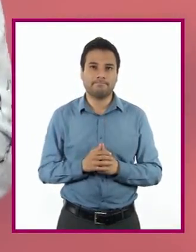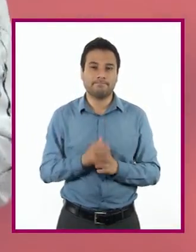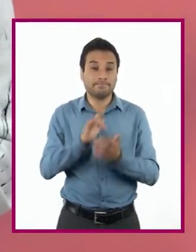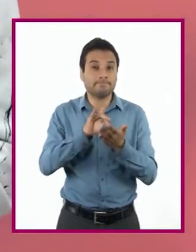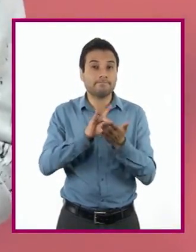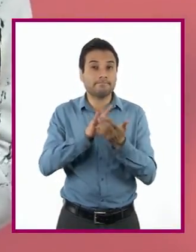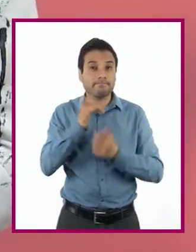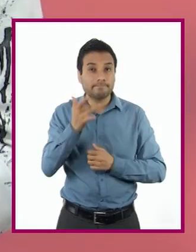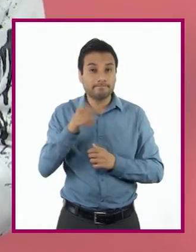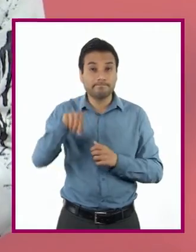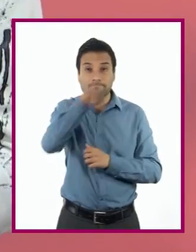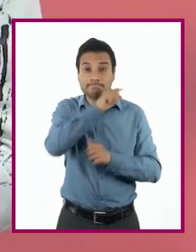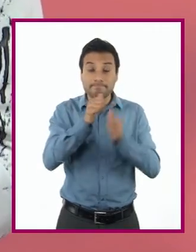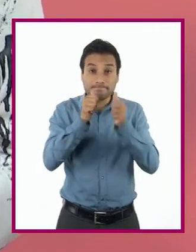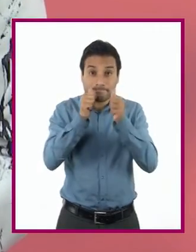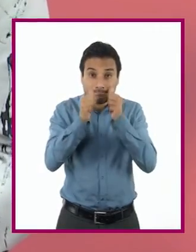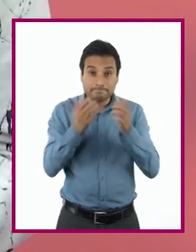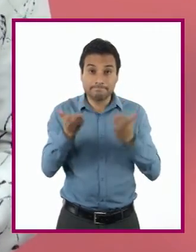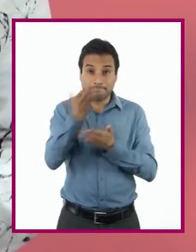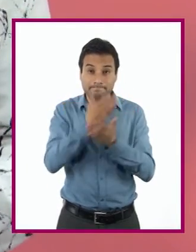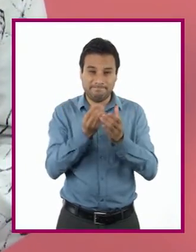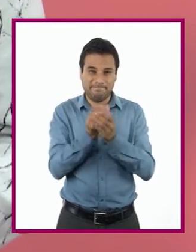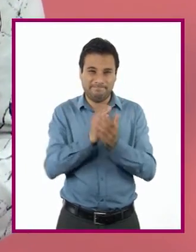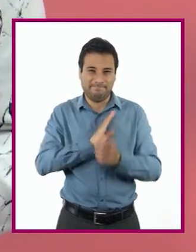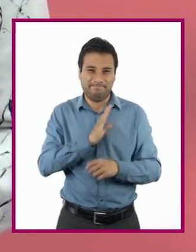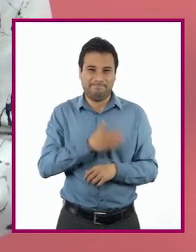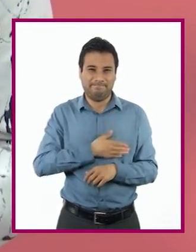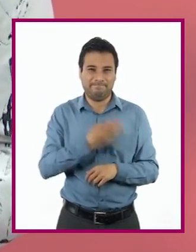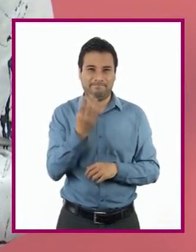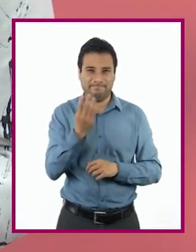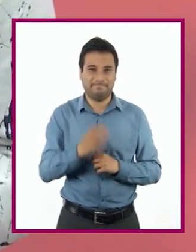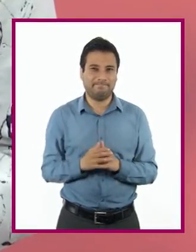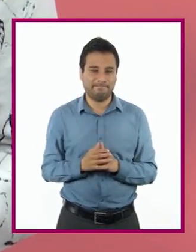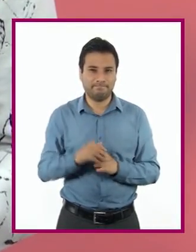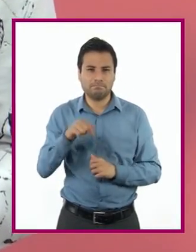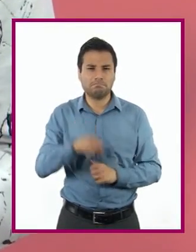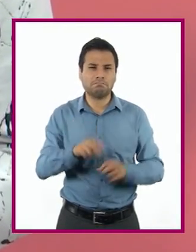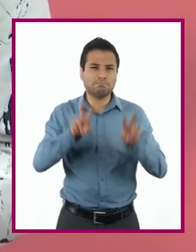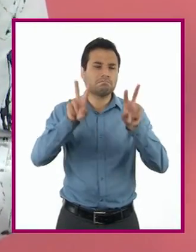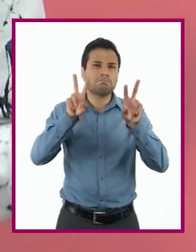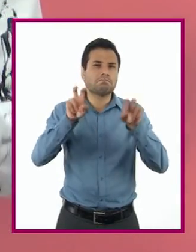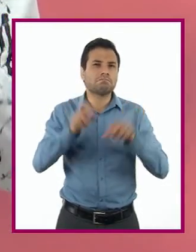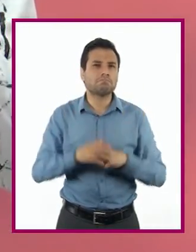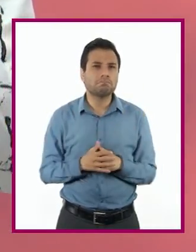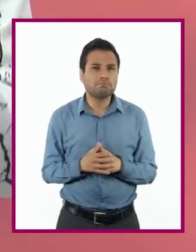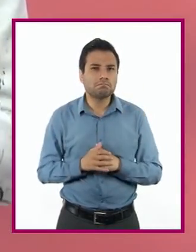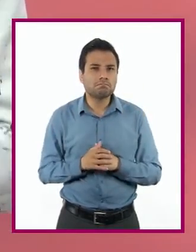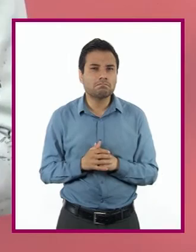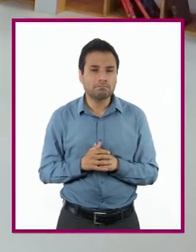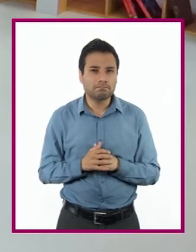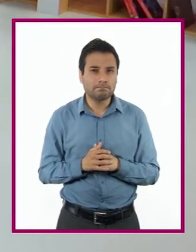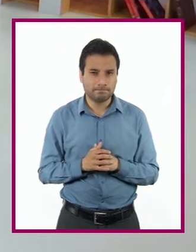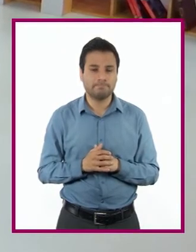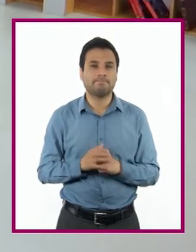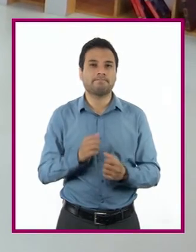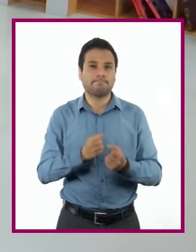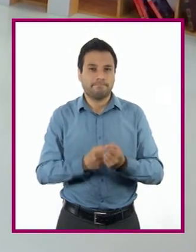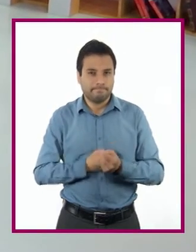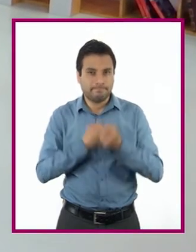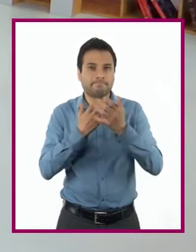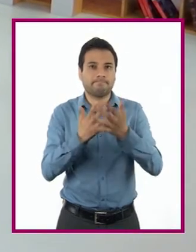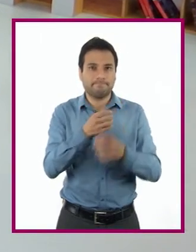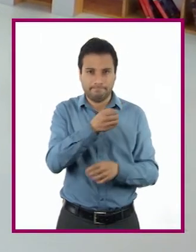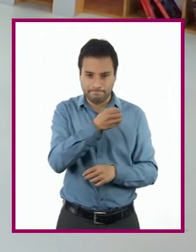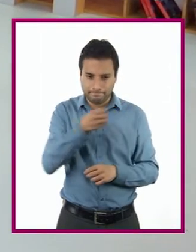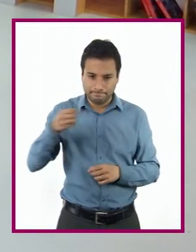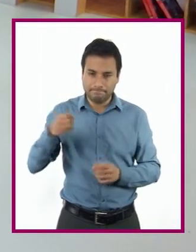Gracias por compartir con nosotros esta sesión de Lengua Materna 3, en la que hemos compartido sobre expresémonos en